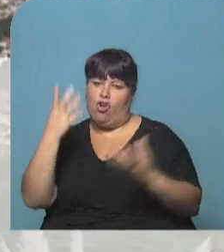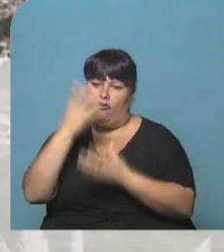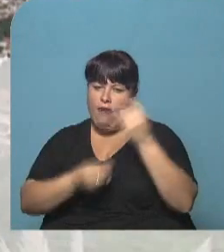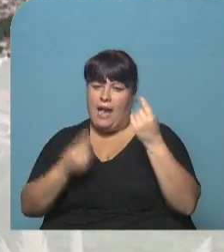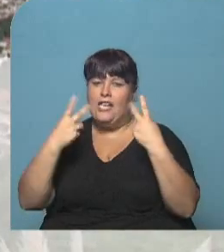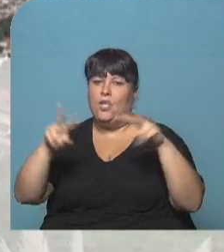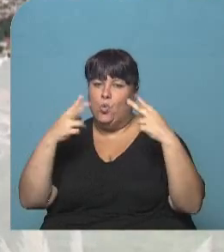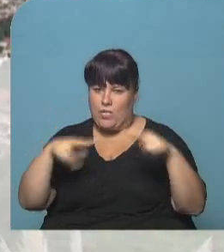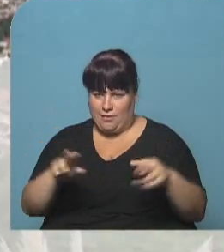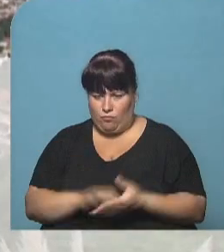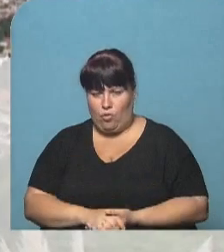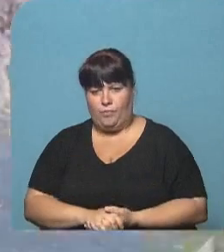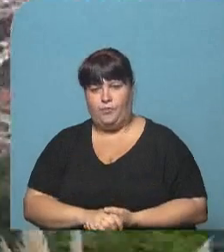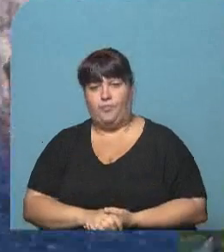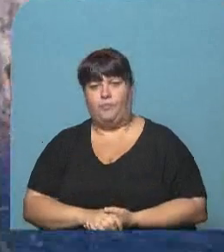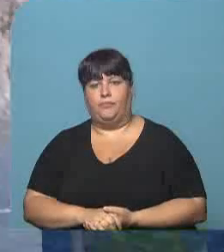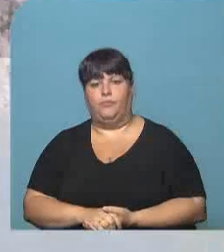servicios turísticos.